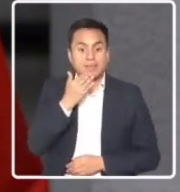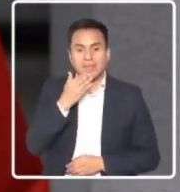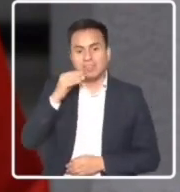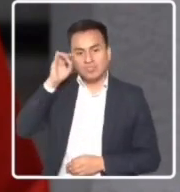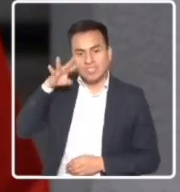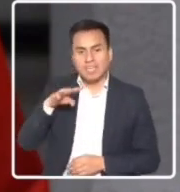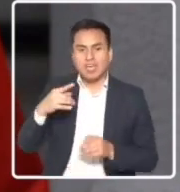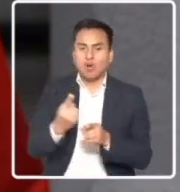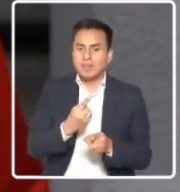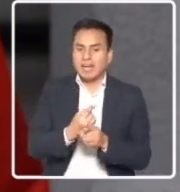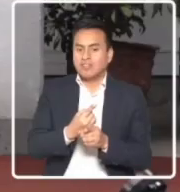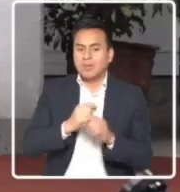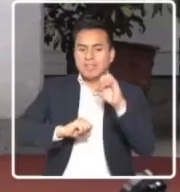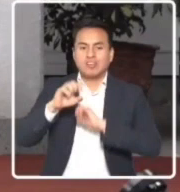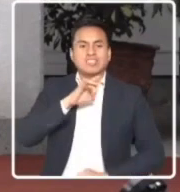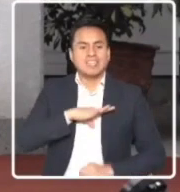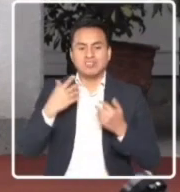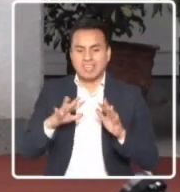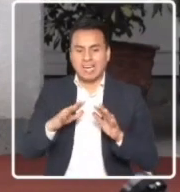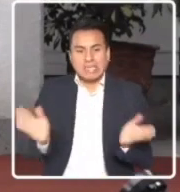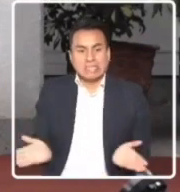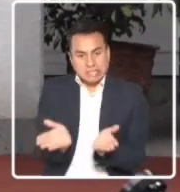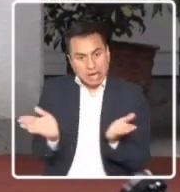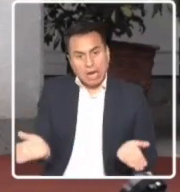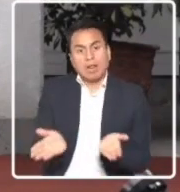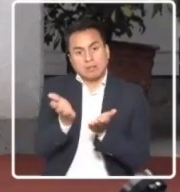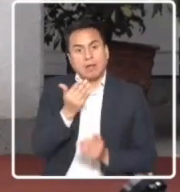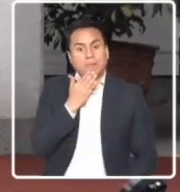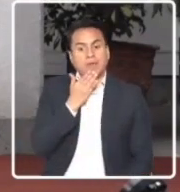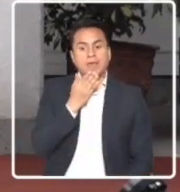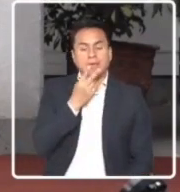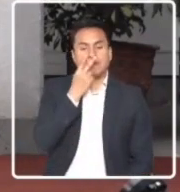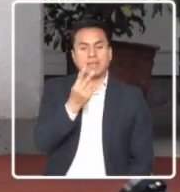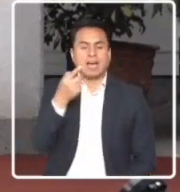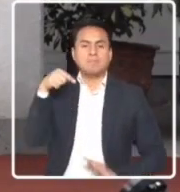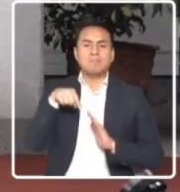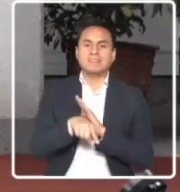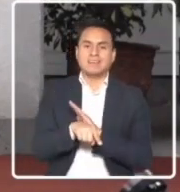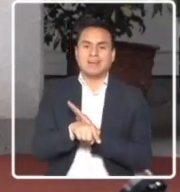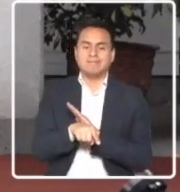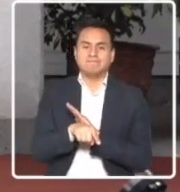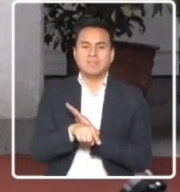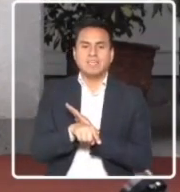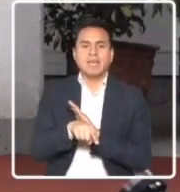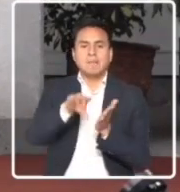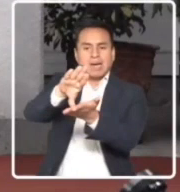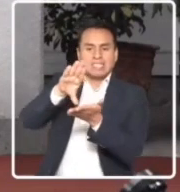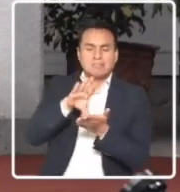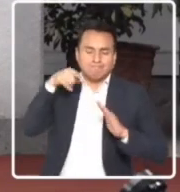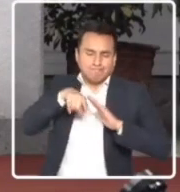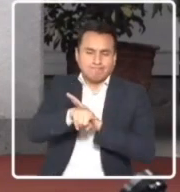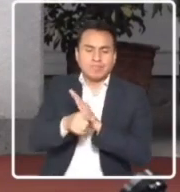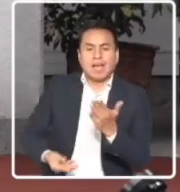que usted estuvo conversando con empresarios chilenos para instarlos también a mirar más allá de nuestras fronteras para